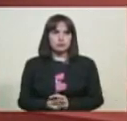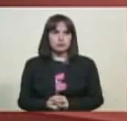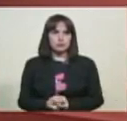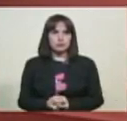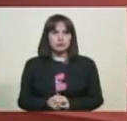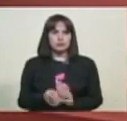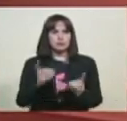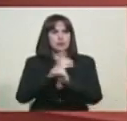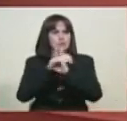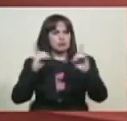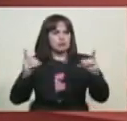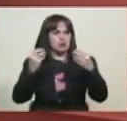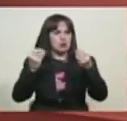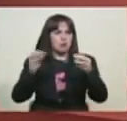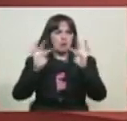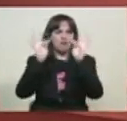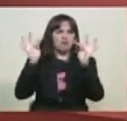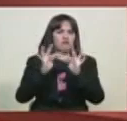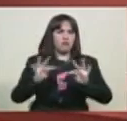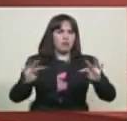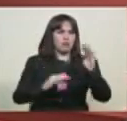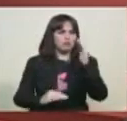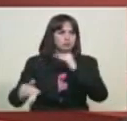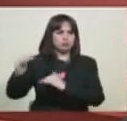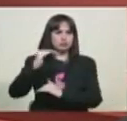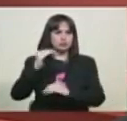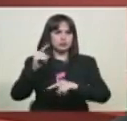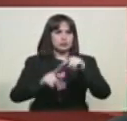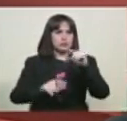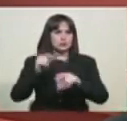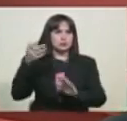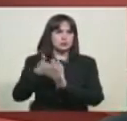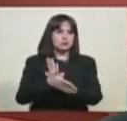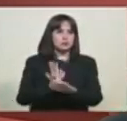democracia como fórmula suprema de vida